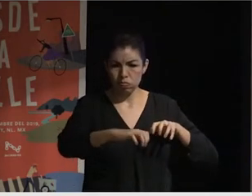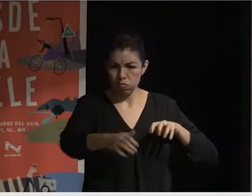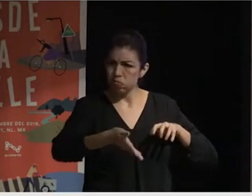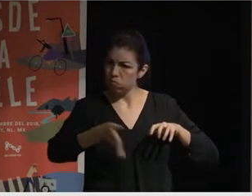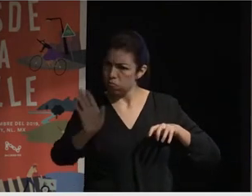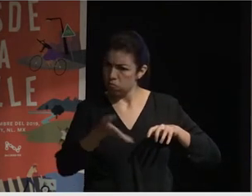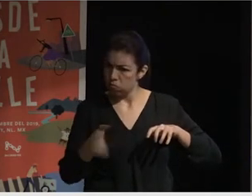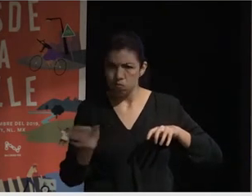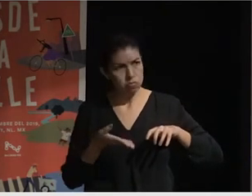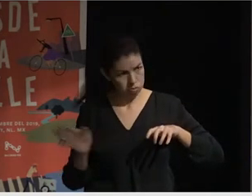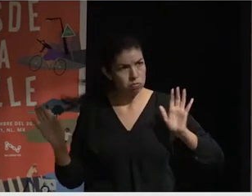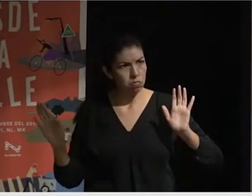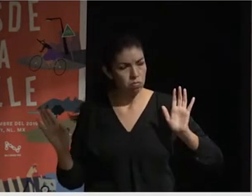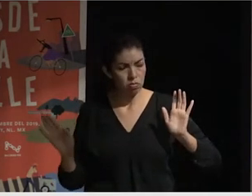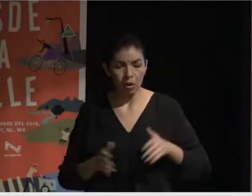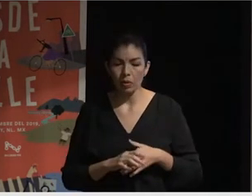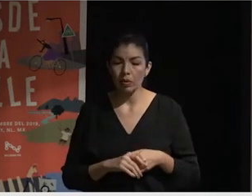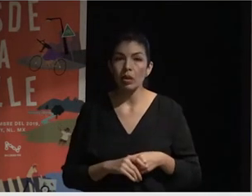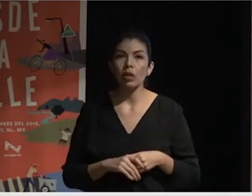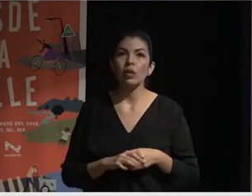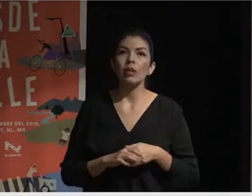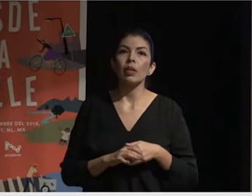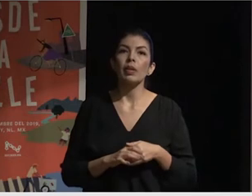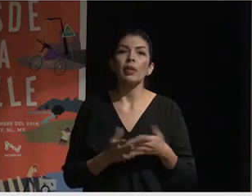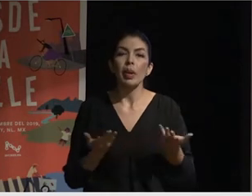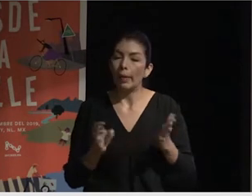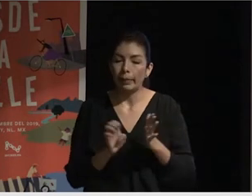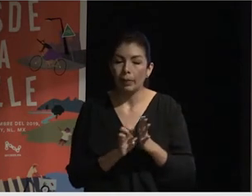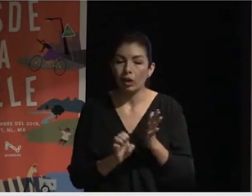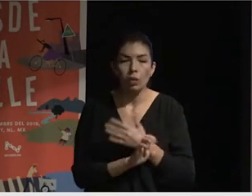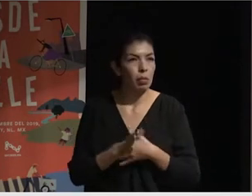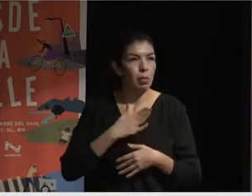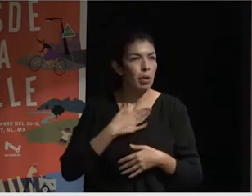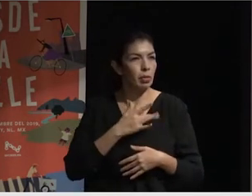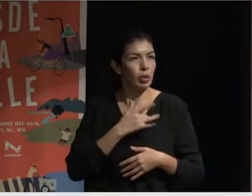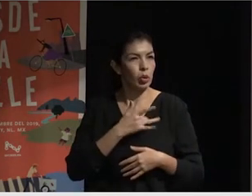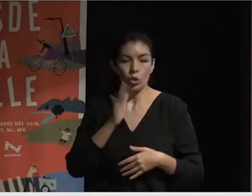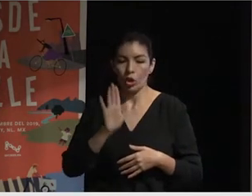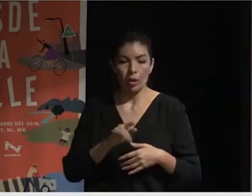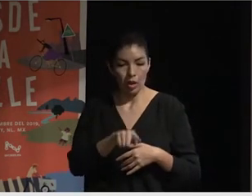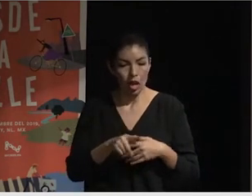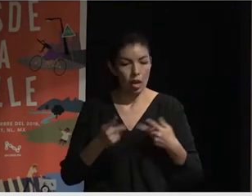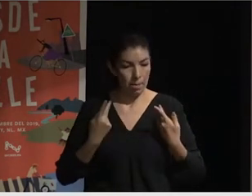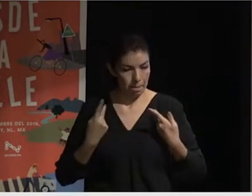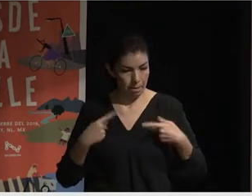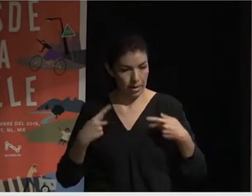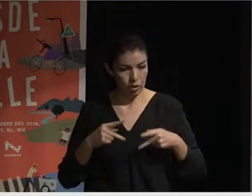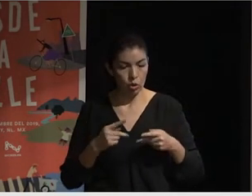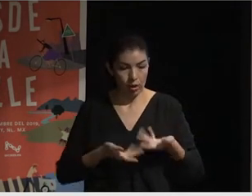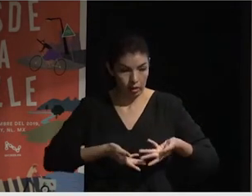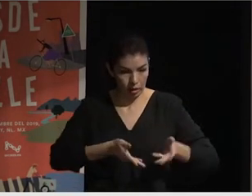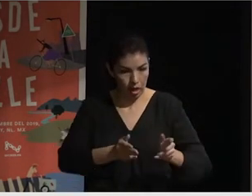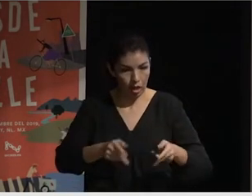discursos objetivizan a estas personas, como decir, son una cosa que podemos agarrar y quitar, ¿no? Entonces, desaparecerlos de estos fenómenos. Digo, a mí me